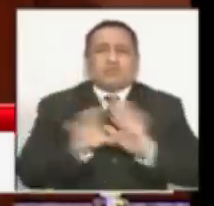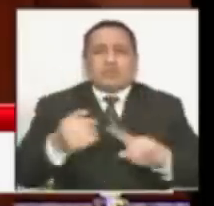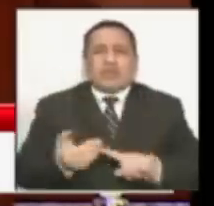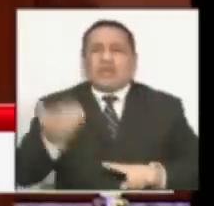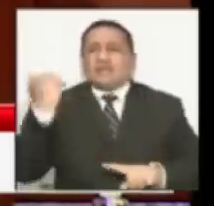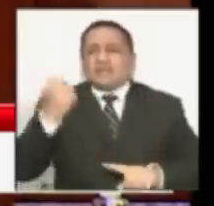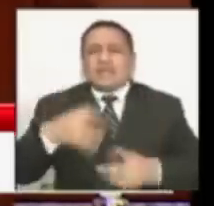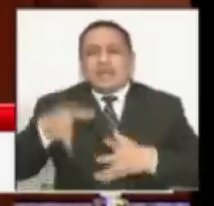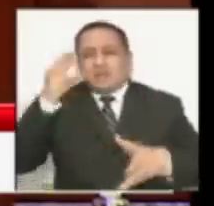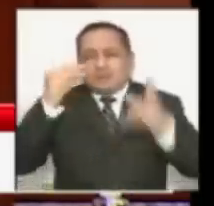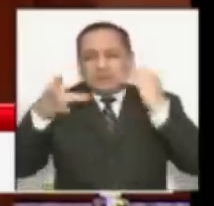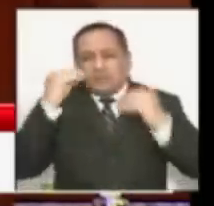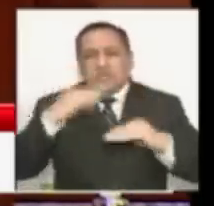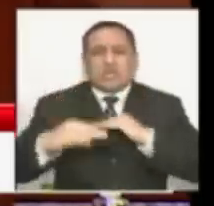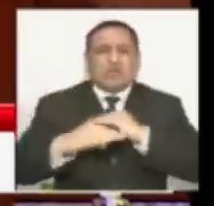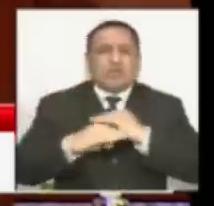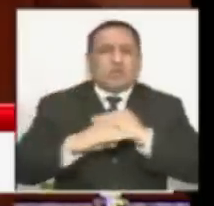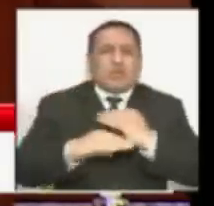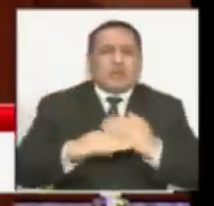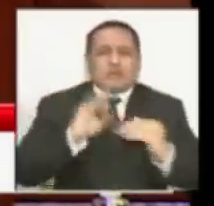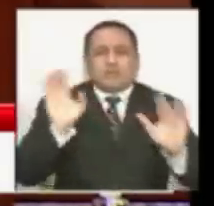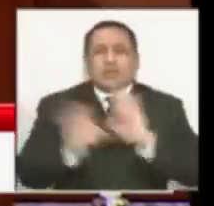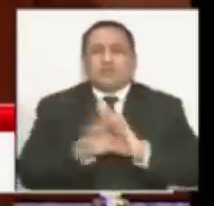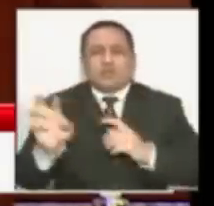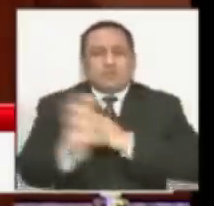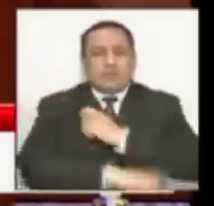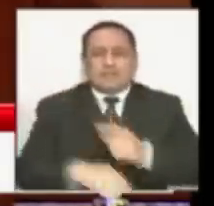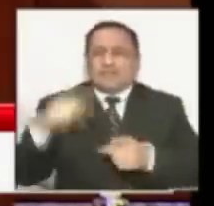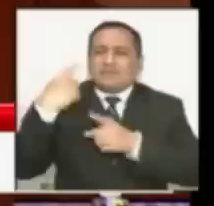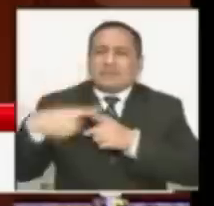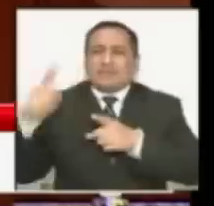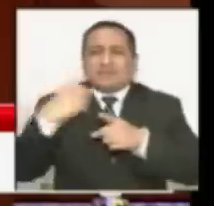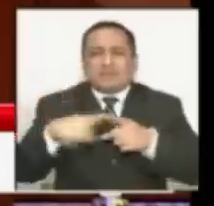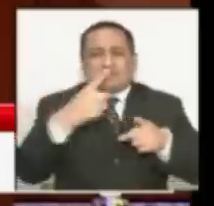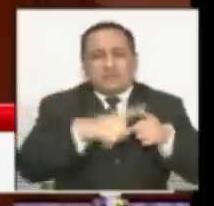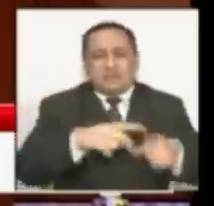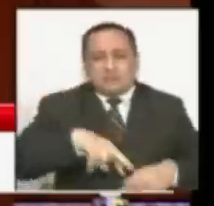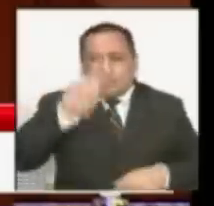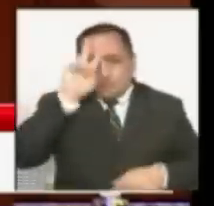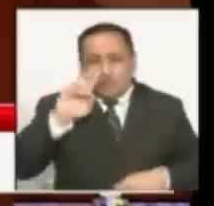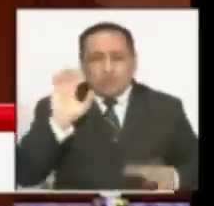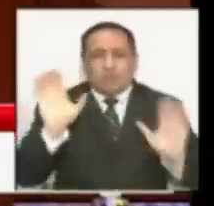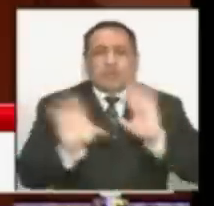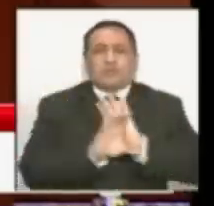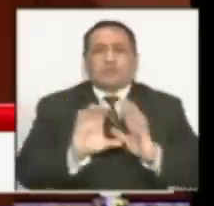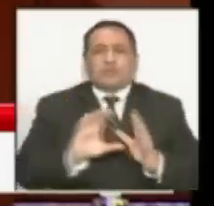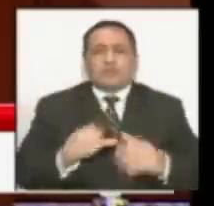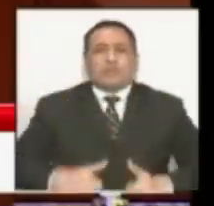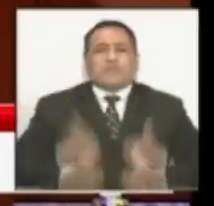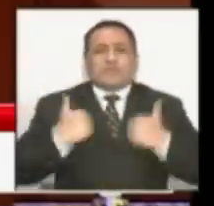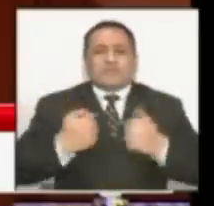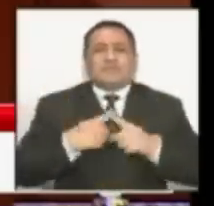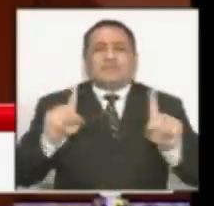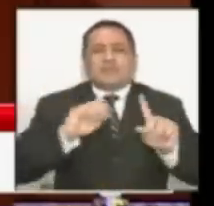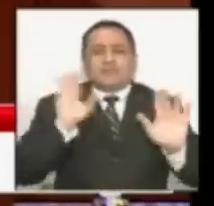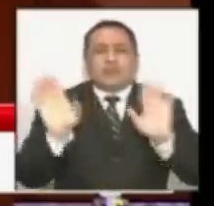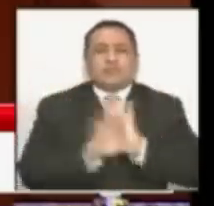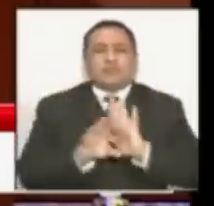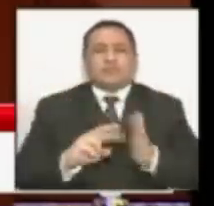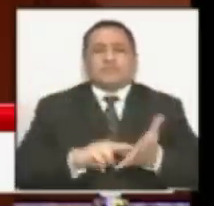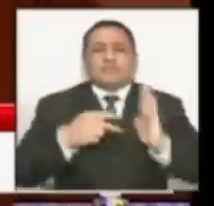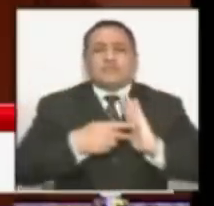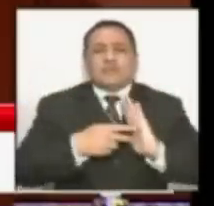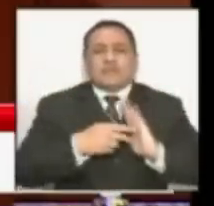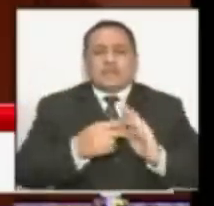aprendimos, medidas iguales para un país tan diverso como el nuestro, con condiciones tan diferentes en cuanto